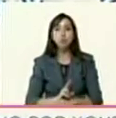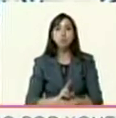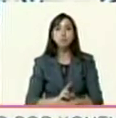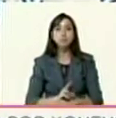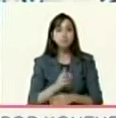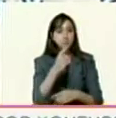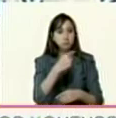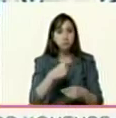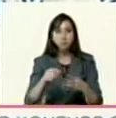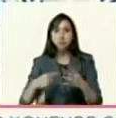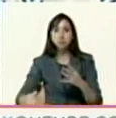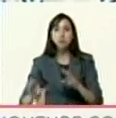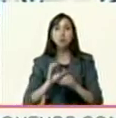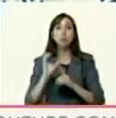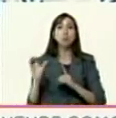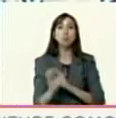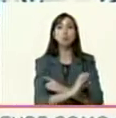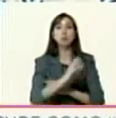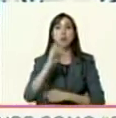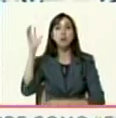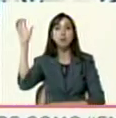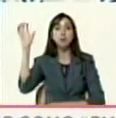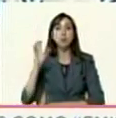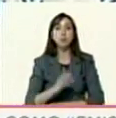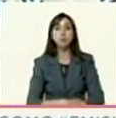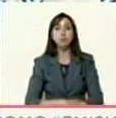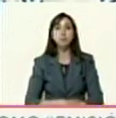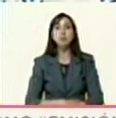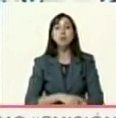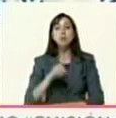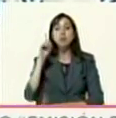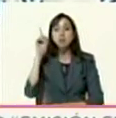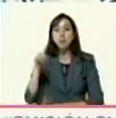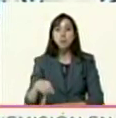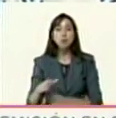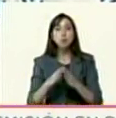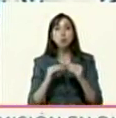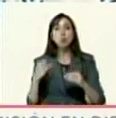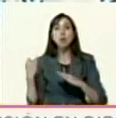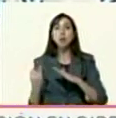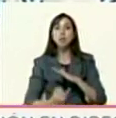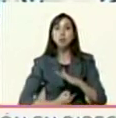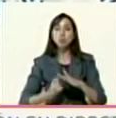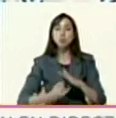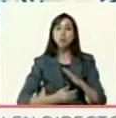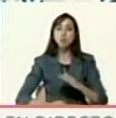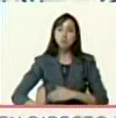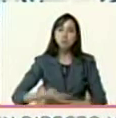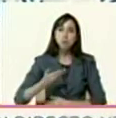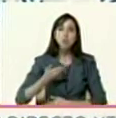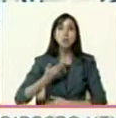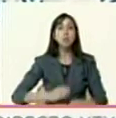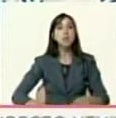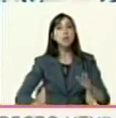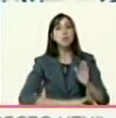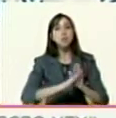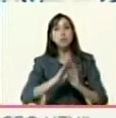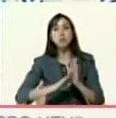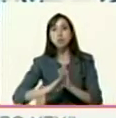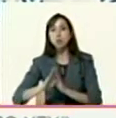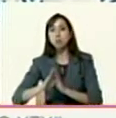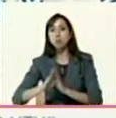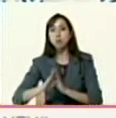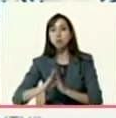Considerando que es deber de todas las instituciones del Estado venezolano desarrollar una batalla frontal contra las